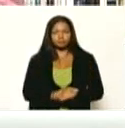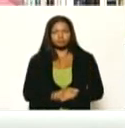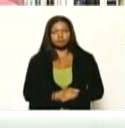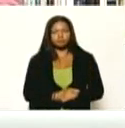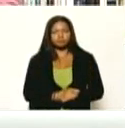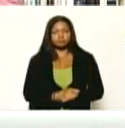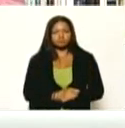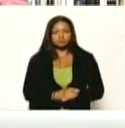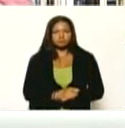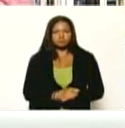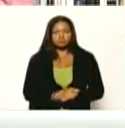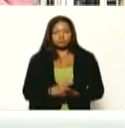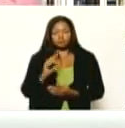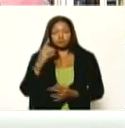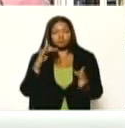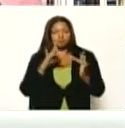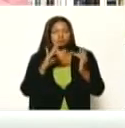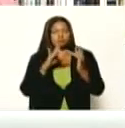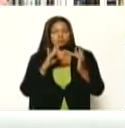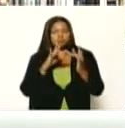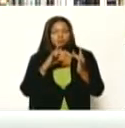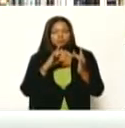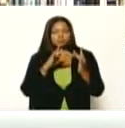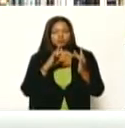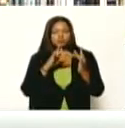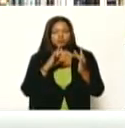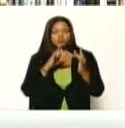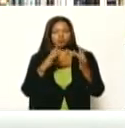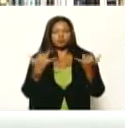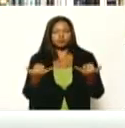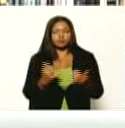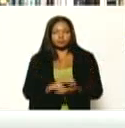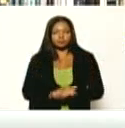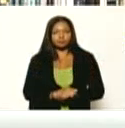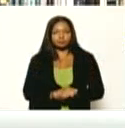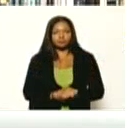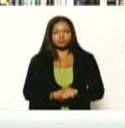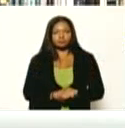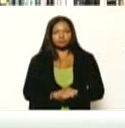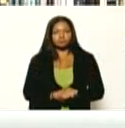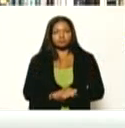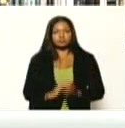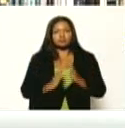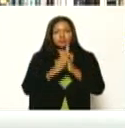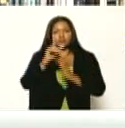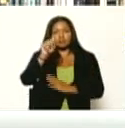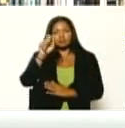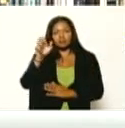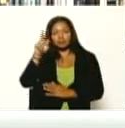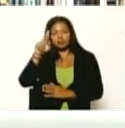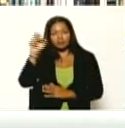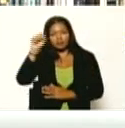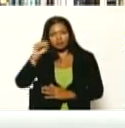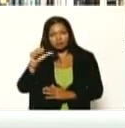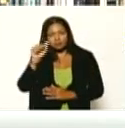Pero primero lo primero, vámonos directamente a la parroquia Santa Teresa.